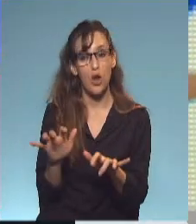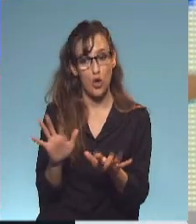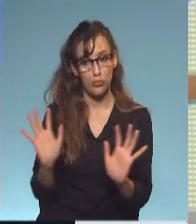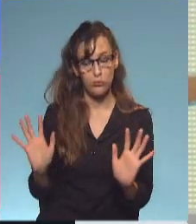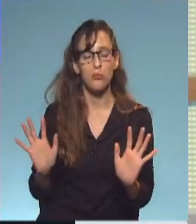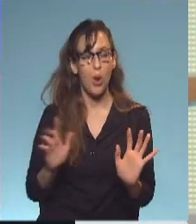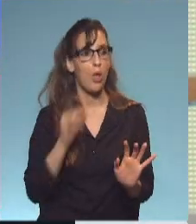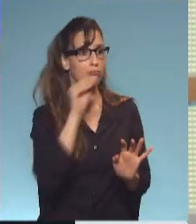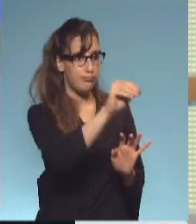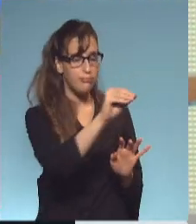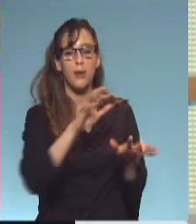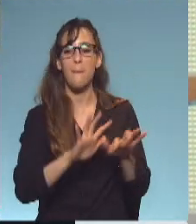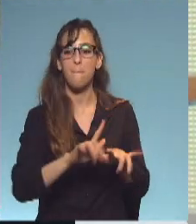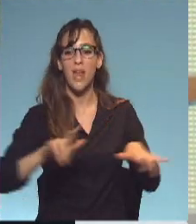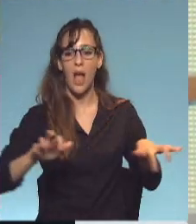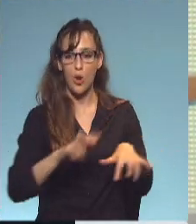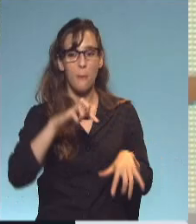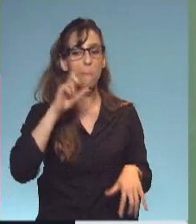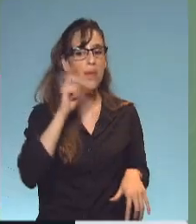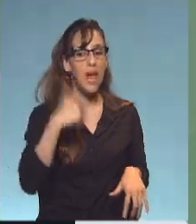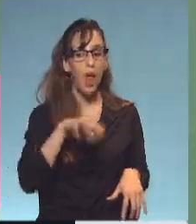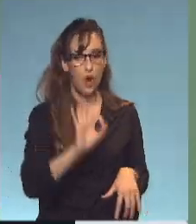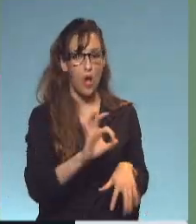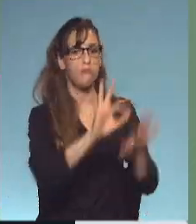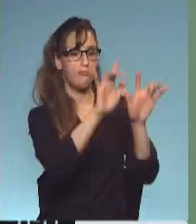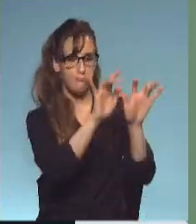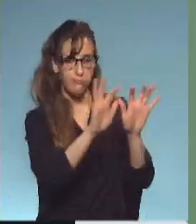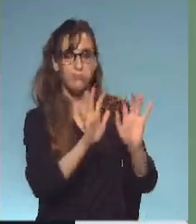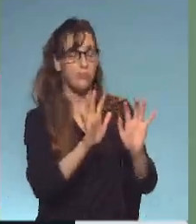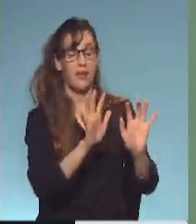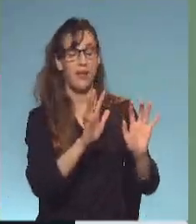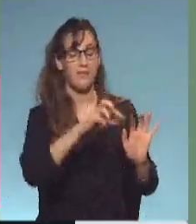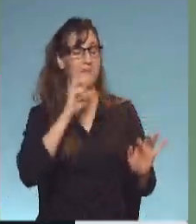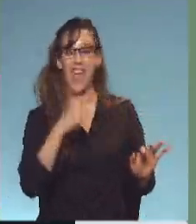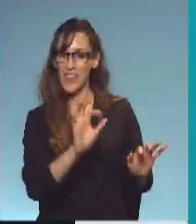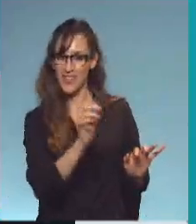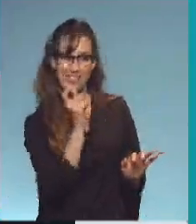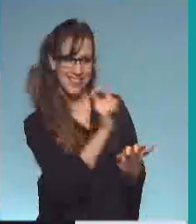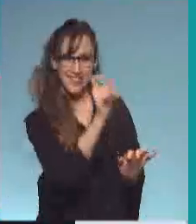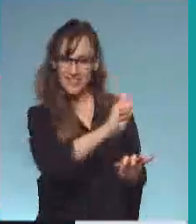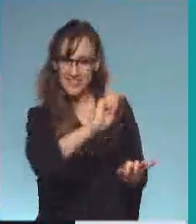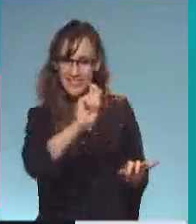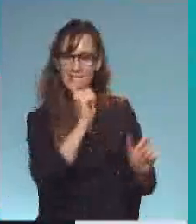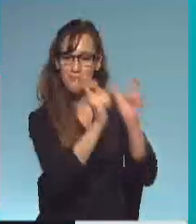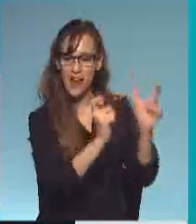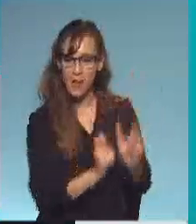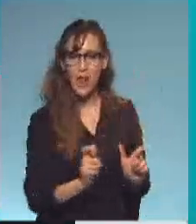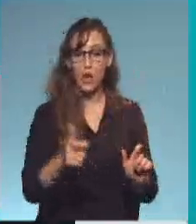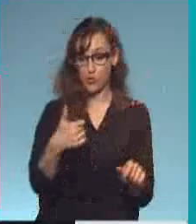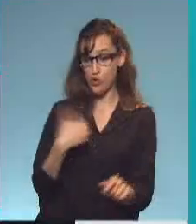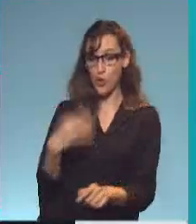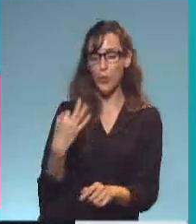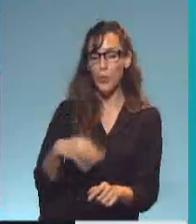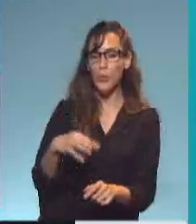entonces vos anotás. Uno, piano. Uno, piano. Y así seguimos. Sí. Pero ¿en voz alta? En voz alta para que ella anote, porque yo me voy a tapar y después la idea es que yo me los tengo que